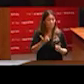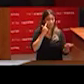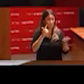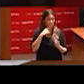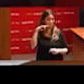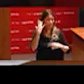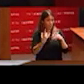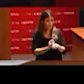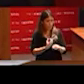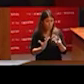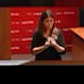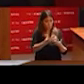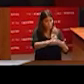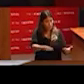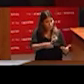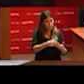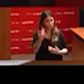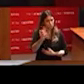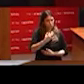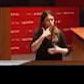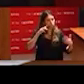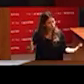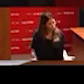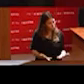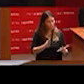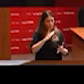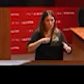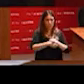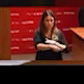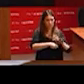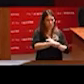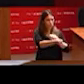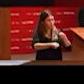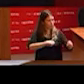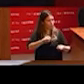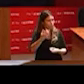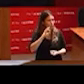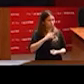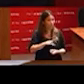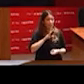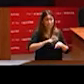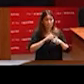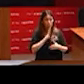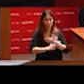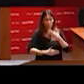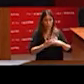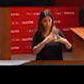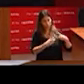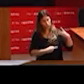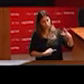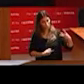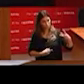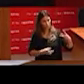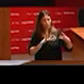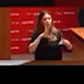actividades con nuestros clientes lo que vamos a hacer es promover esa inserción de las de estas discapacidades dentro de esa